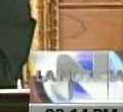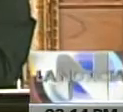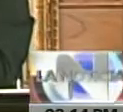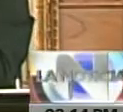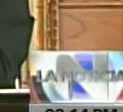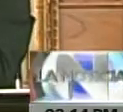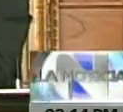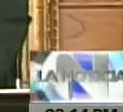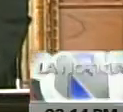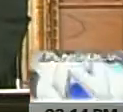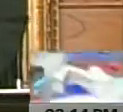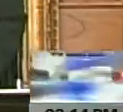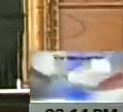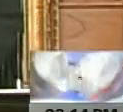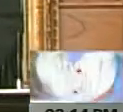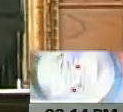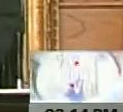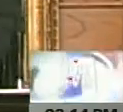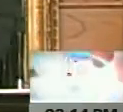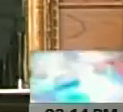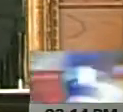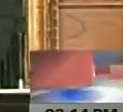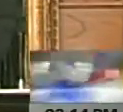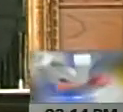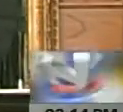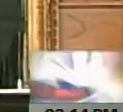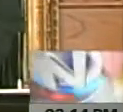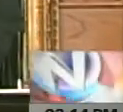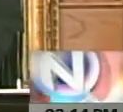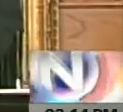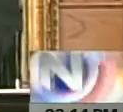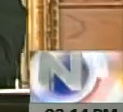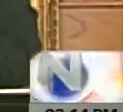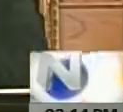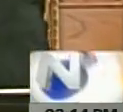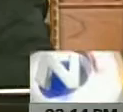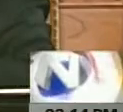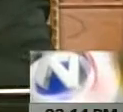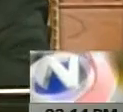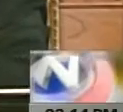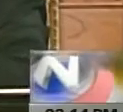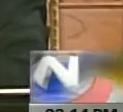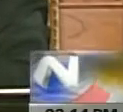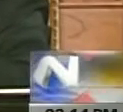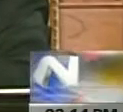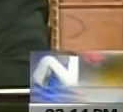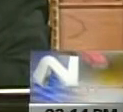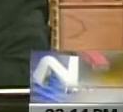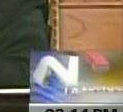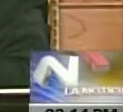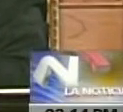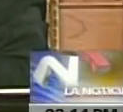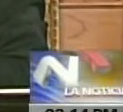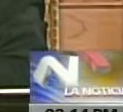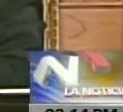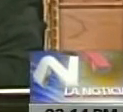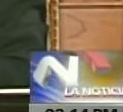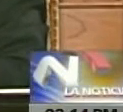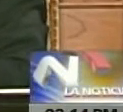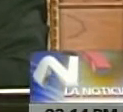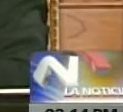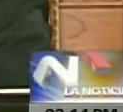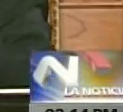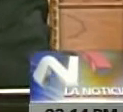seguimiento, fiscalización, de todo lo que tiene que ver con el riesgo ambiental. En